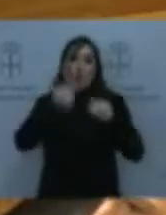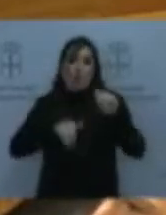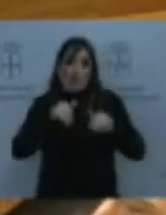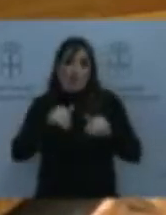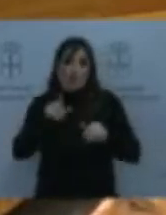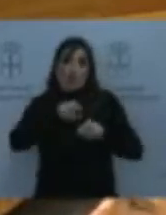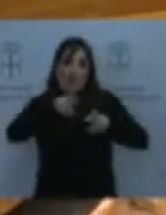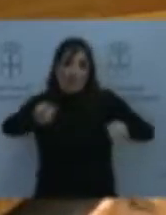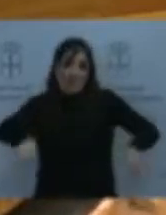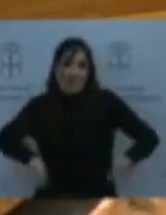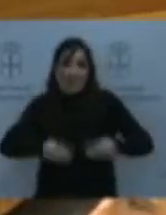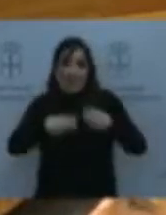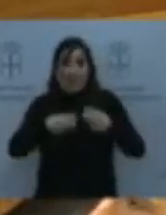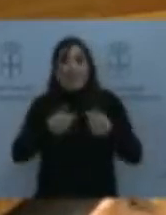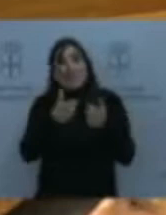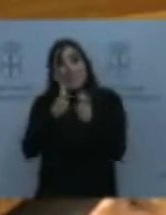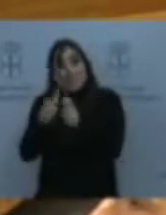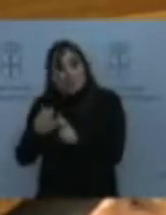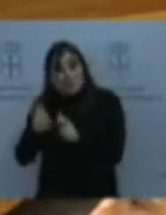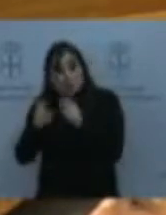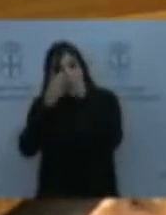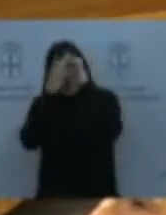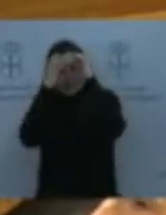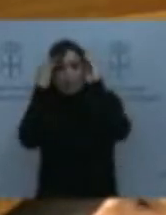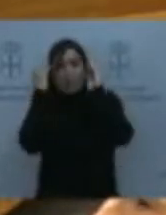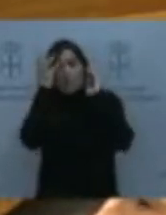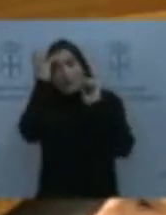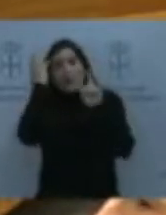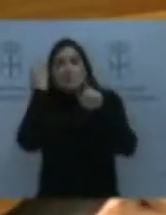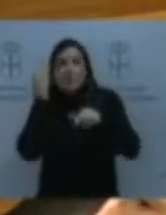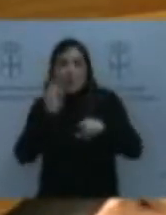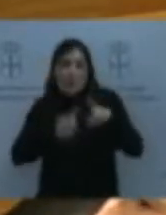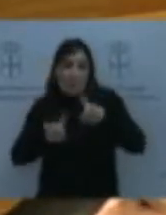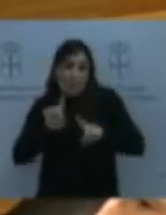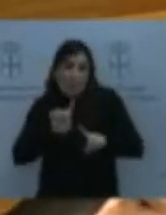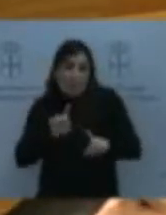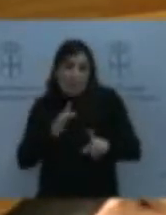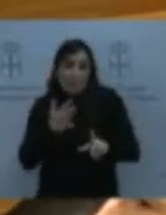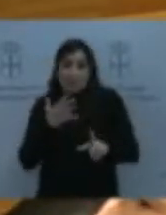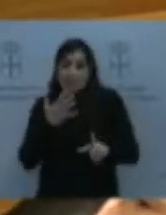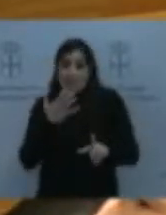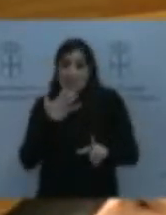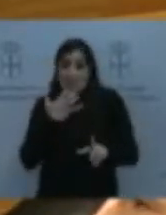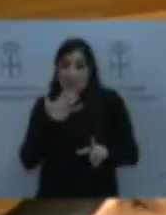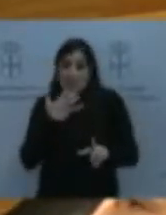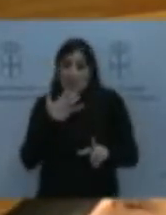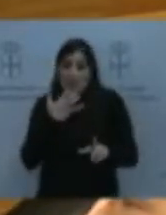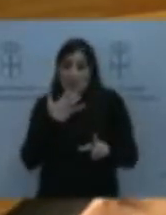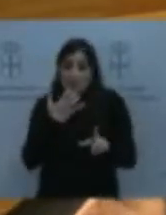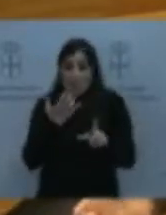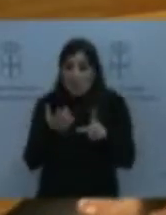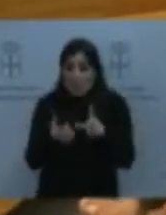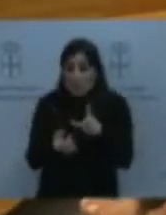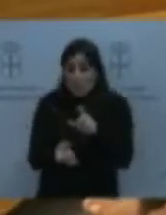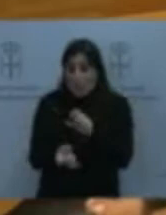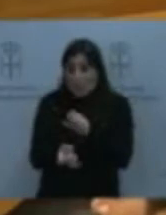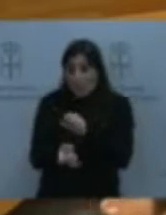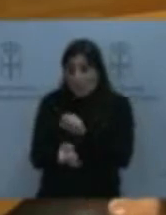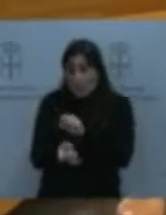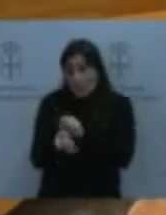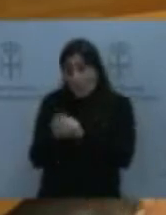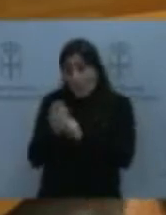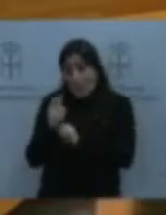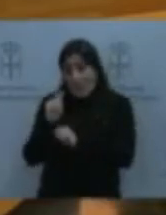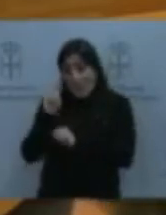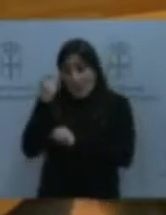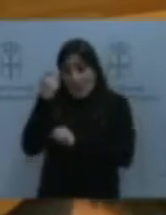tienen unos problemas, también como es el de la generación eléctrica, respecto a qué va a ocurrir